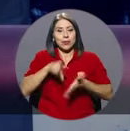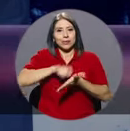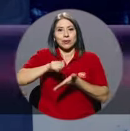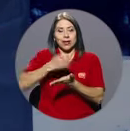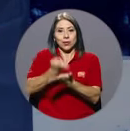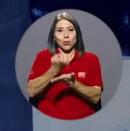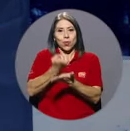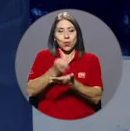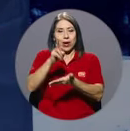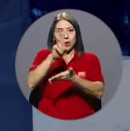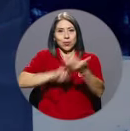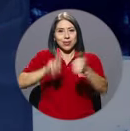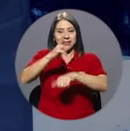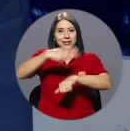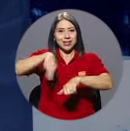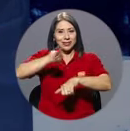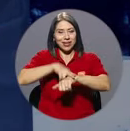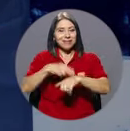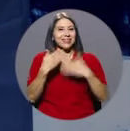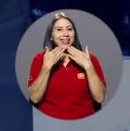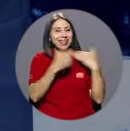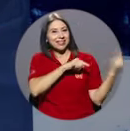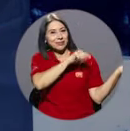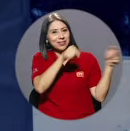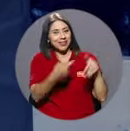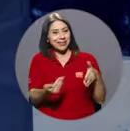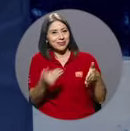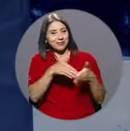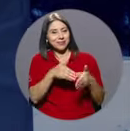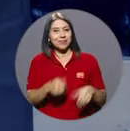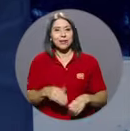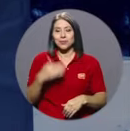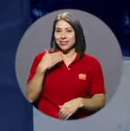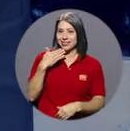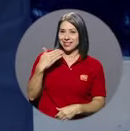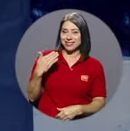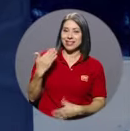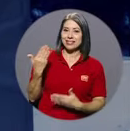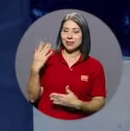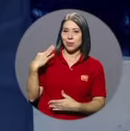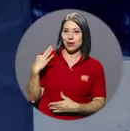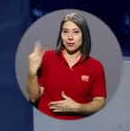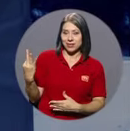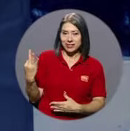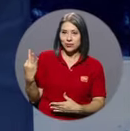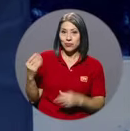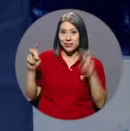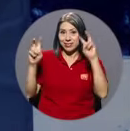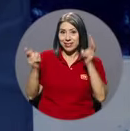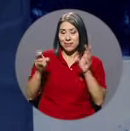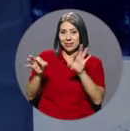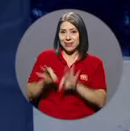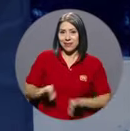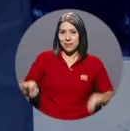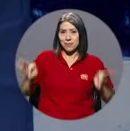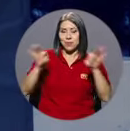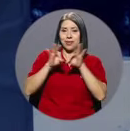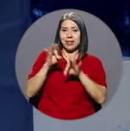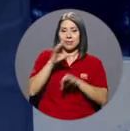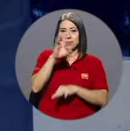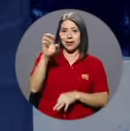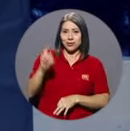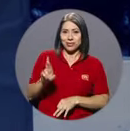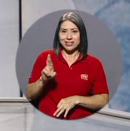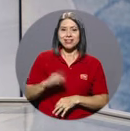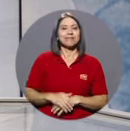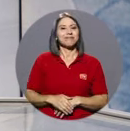Escuela de Economía de la Universidad Nacional. Gracias por estar de nuevo con nosotros, Shirley. Muchas gracias, Maribel, por la invitación en un tema tan importante para Costa